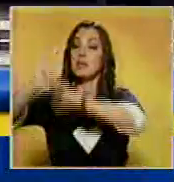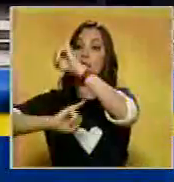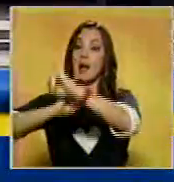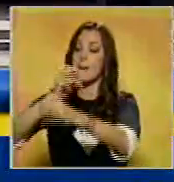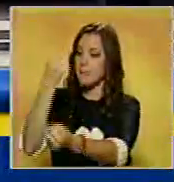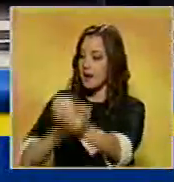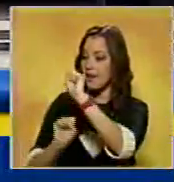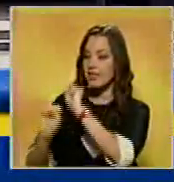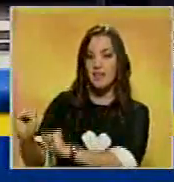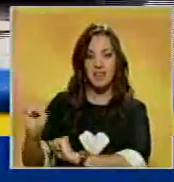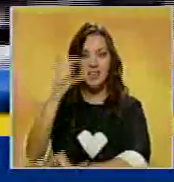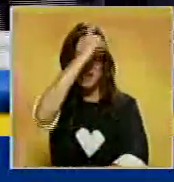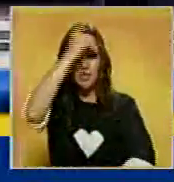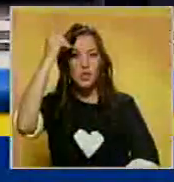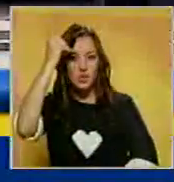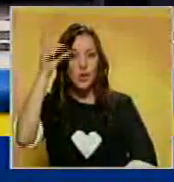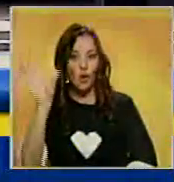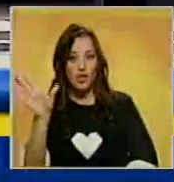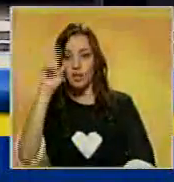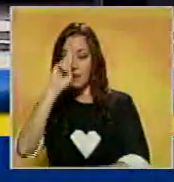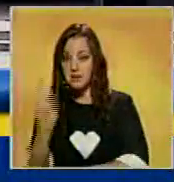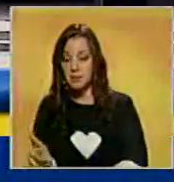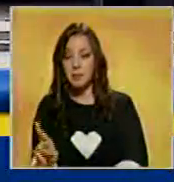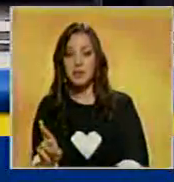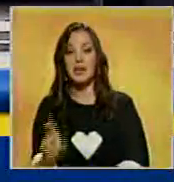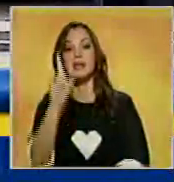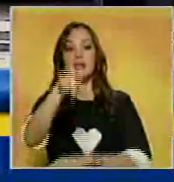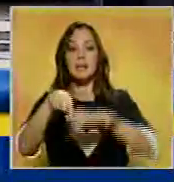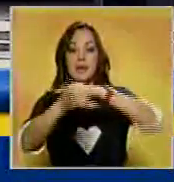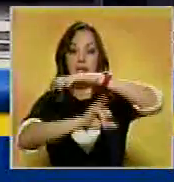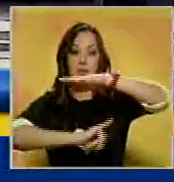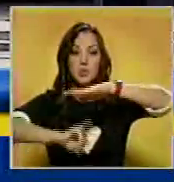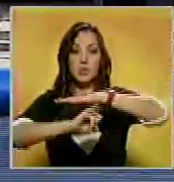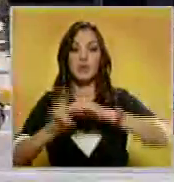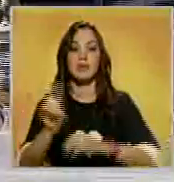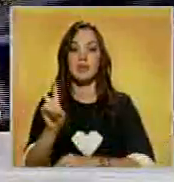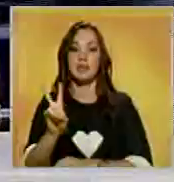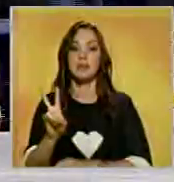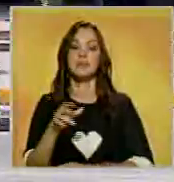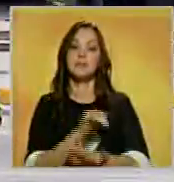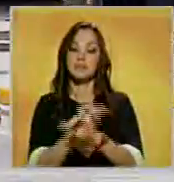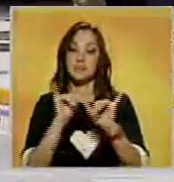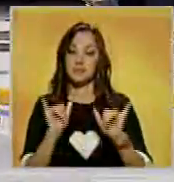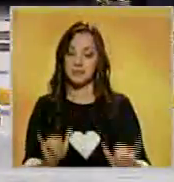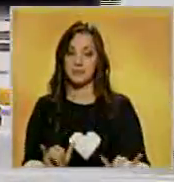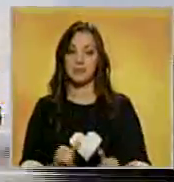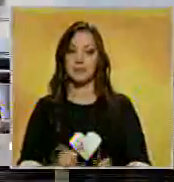del presidente del Parlamento y las instituciones venezolanas. Desde el Ministerio Público, Diana Vázquez, Noticiero Venevisión.